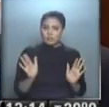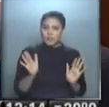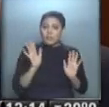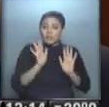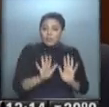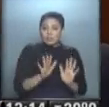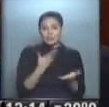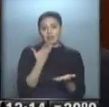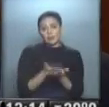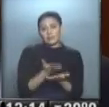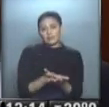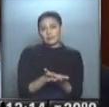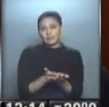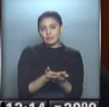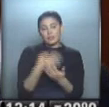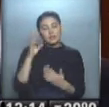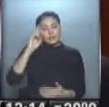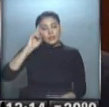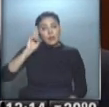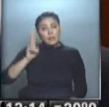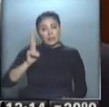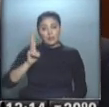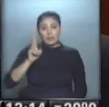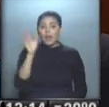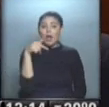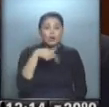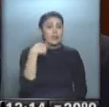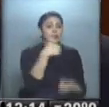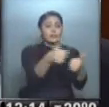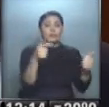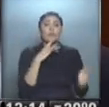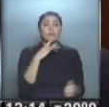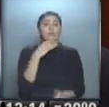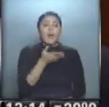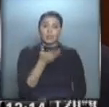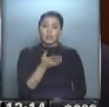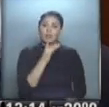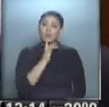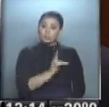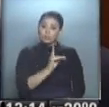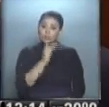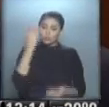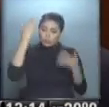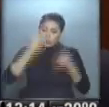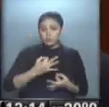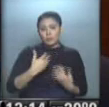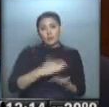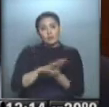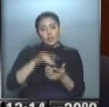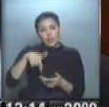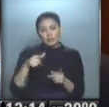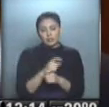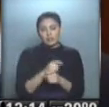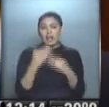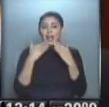es la garantía, la que respetuosamente le pedimos a la Corte Suprema que aplique para resolver este caso.